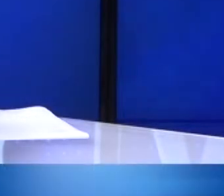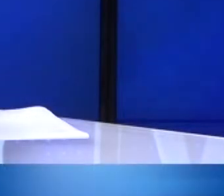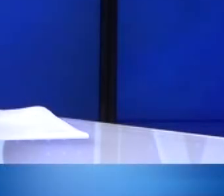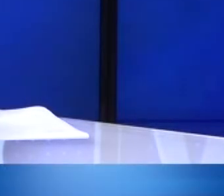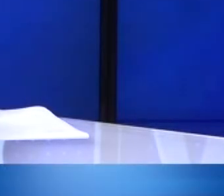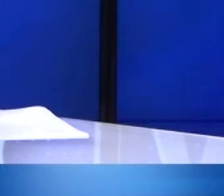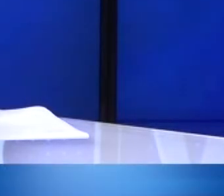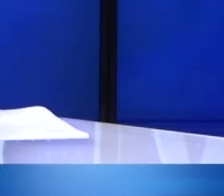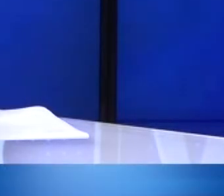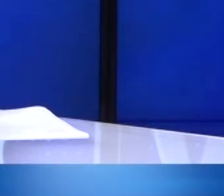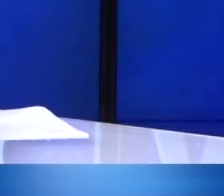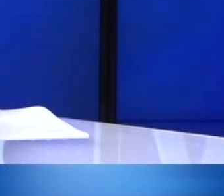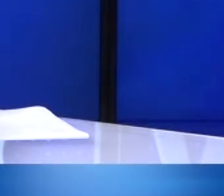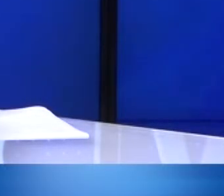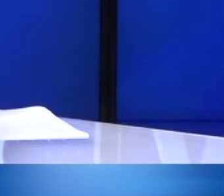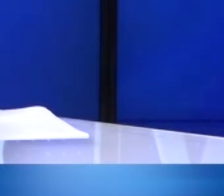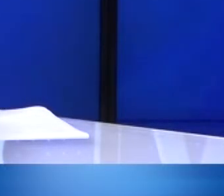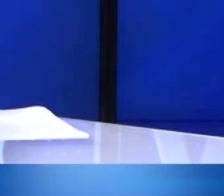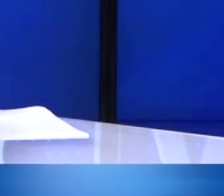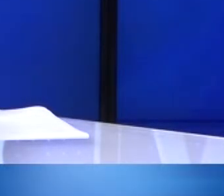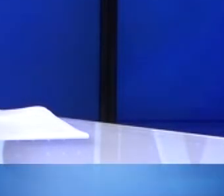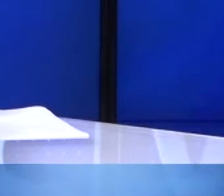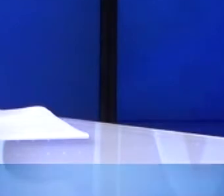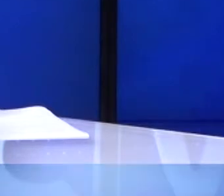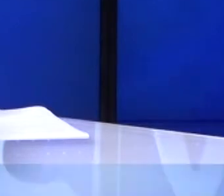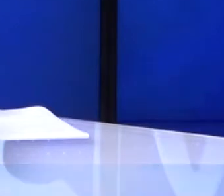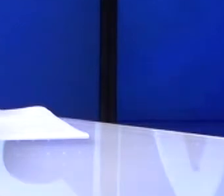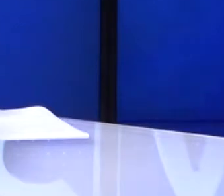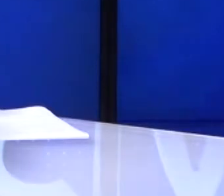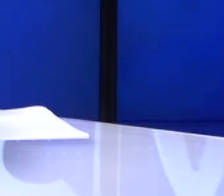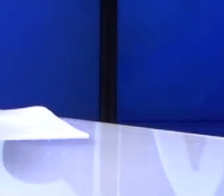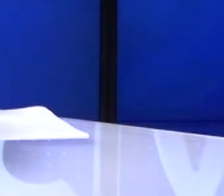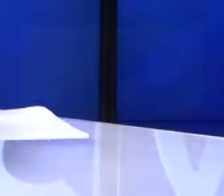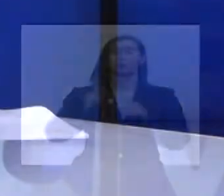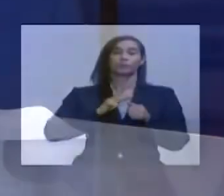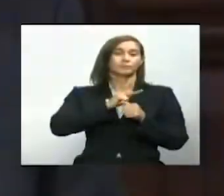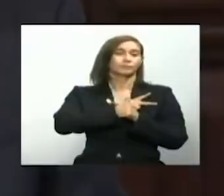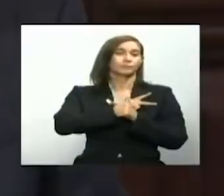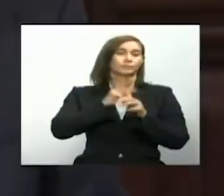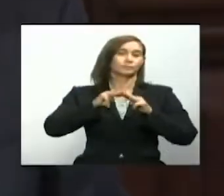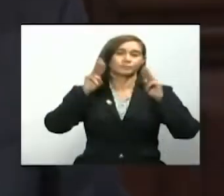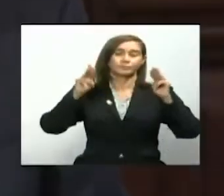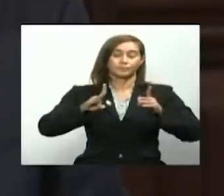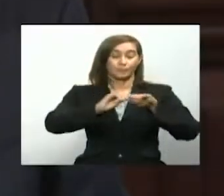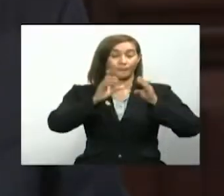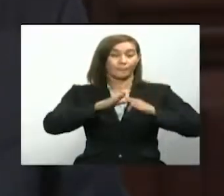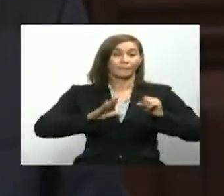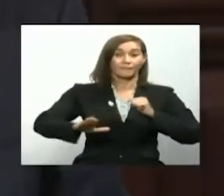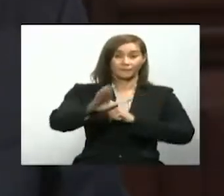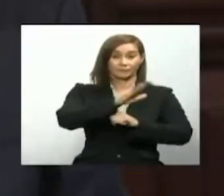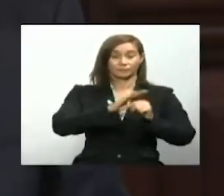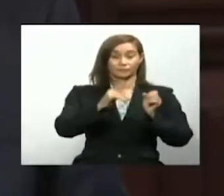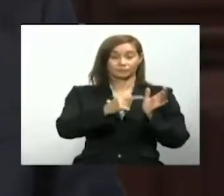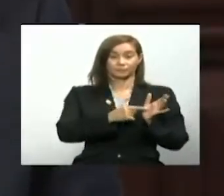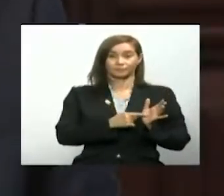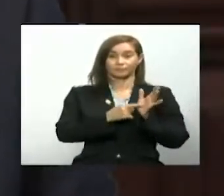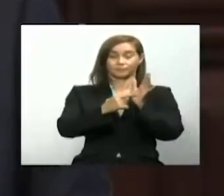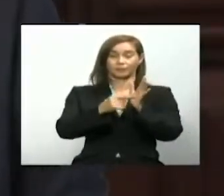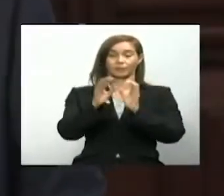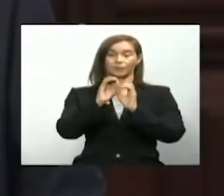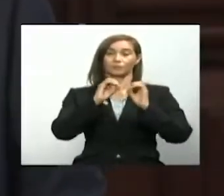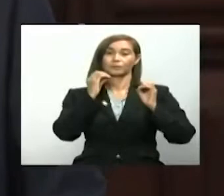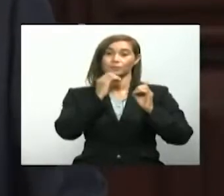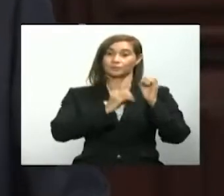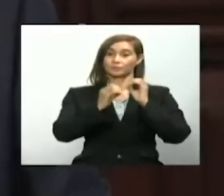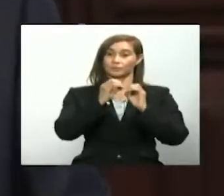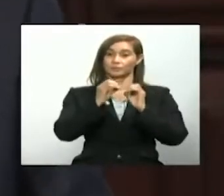montás y tengo el honor de informarles iniciamos con las informaciones en un acto celebrado en el palacio nacional y con la presencia de